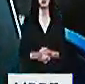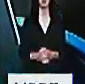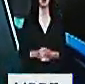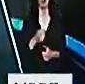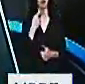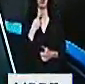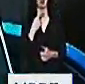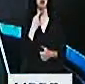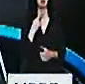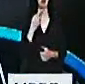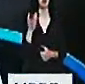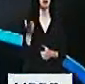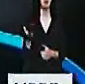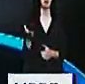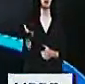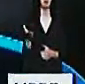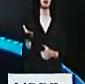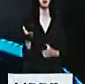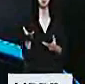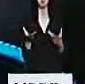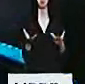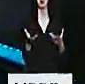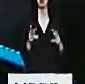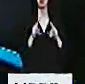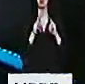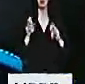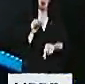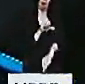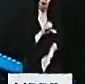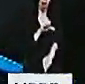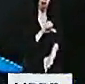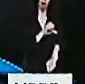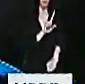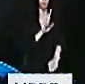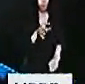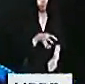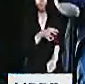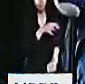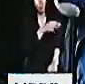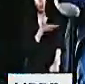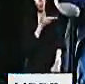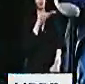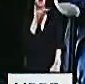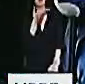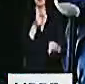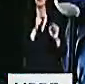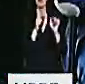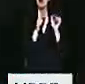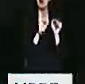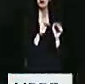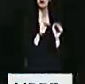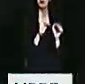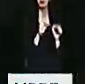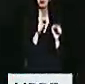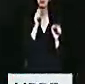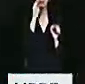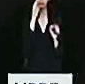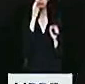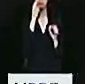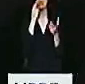Bueno, bien interesante esta perspectiva, ¿no? Donde la descentralización o aportar a este proceso aparece como un